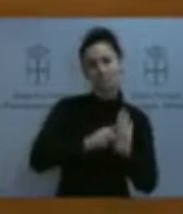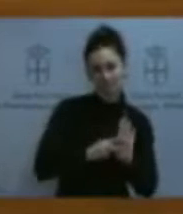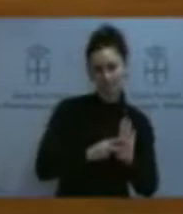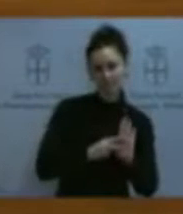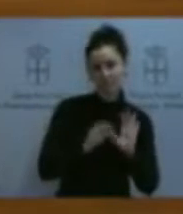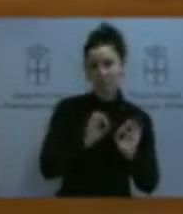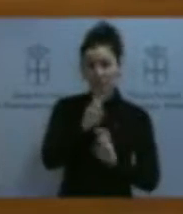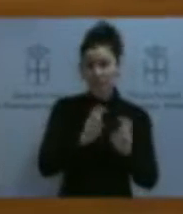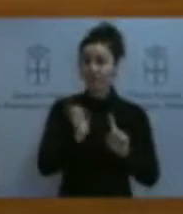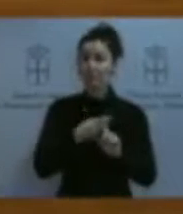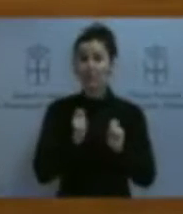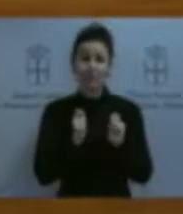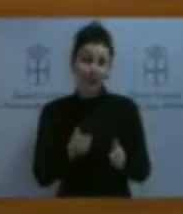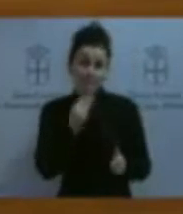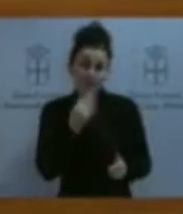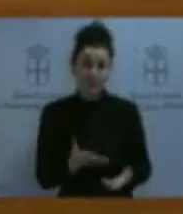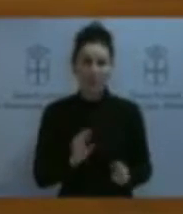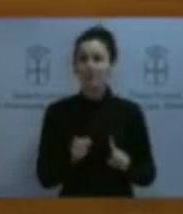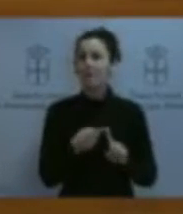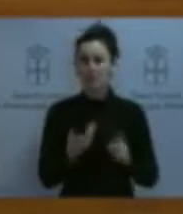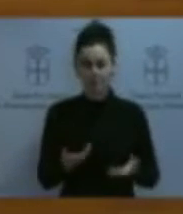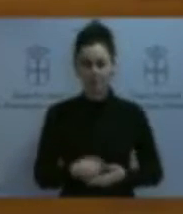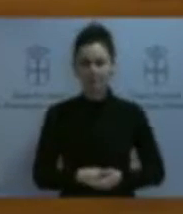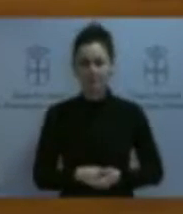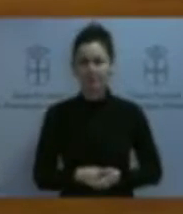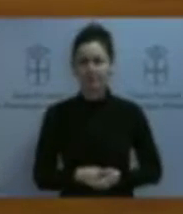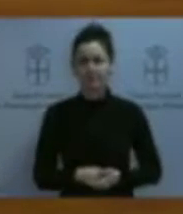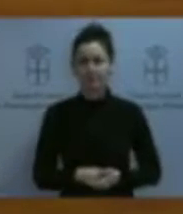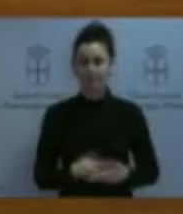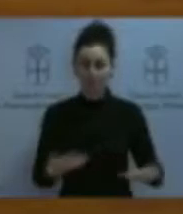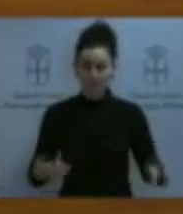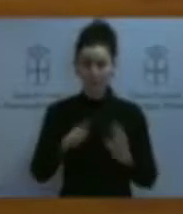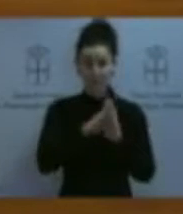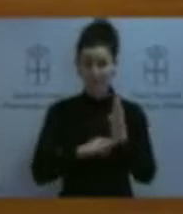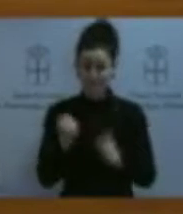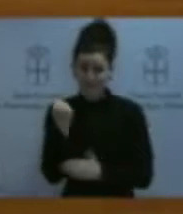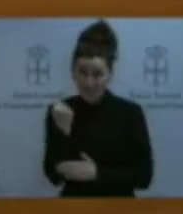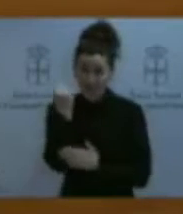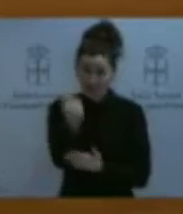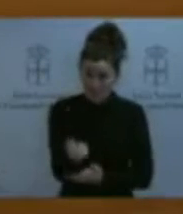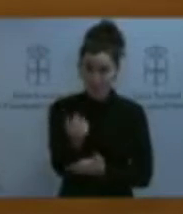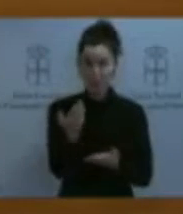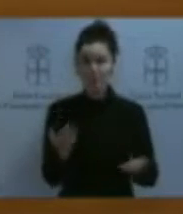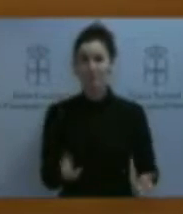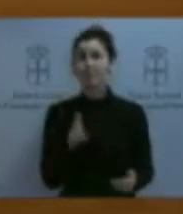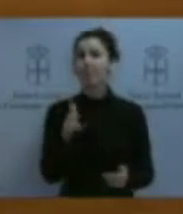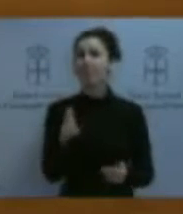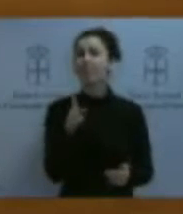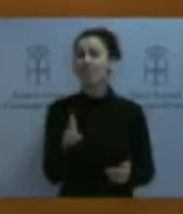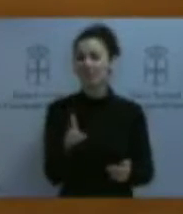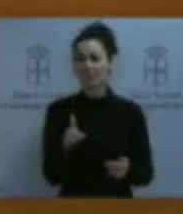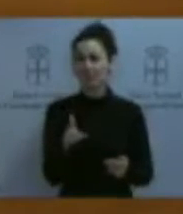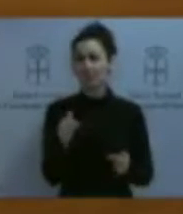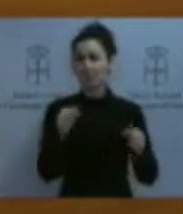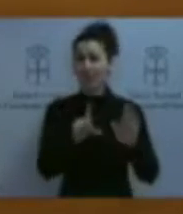lugar, todas las medidas de apoyo y todos los derechos de los que se habla en la ley están supeditados a la